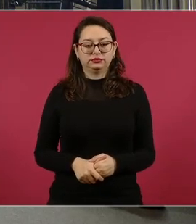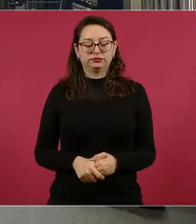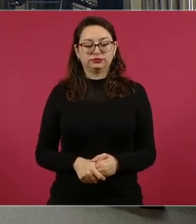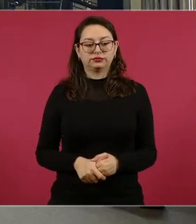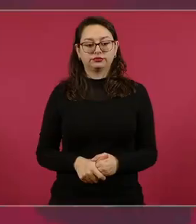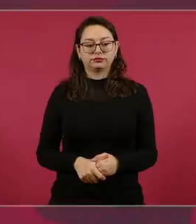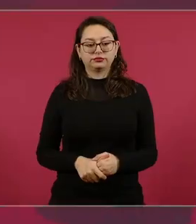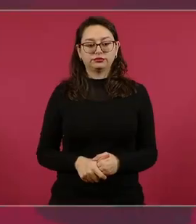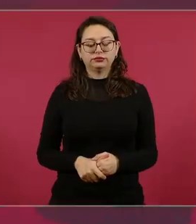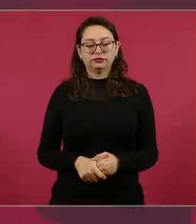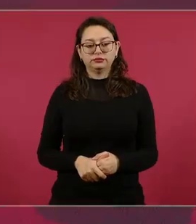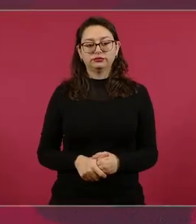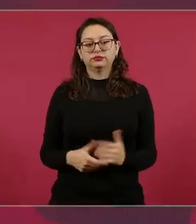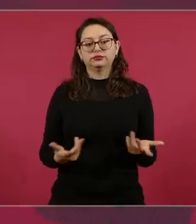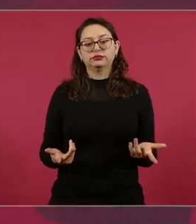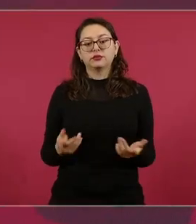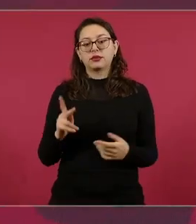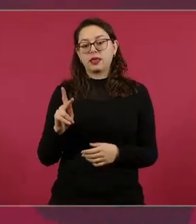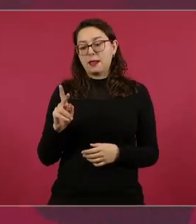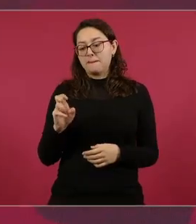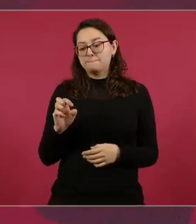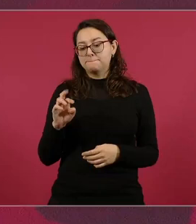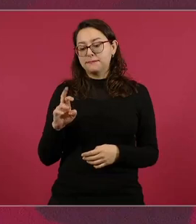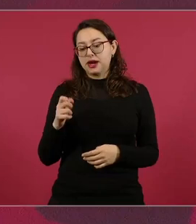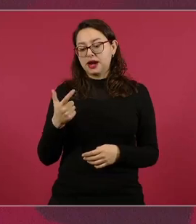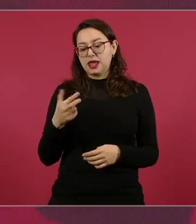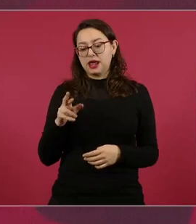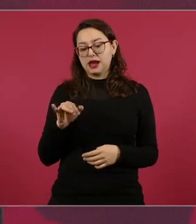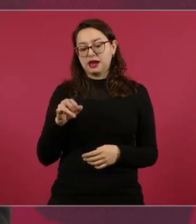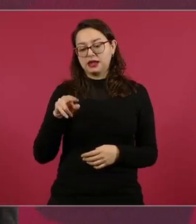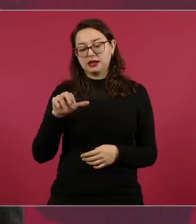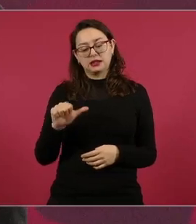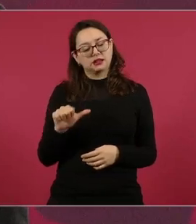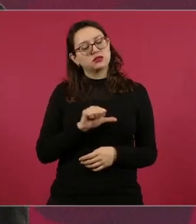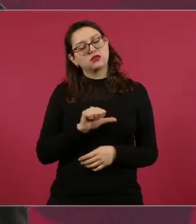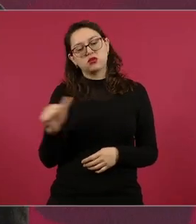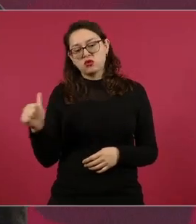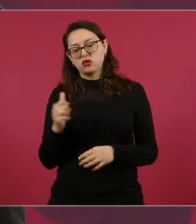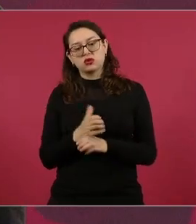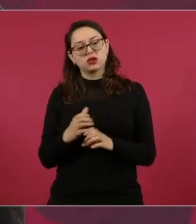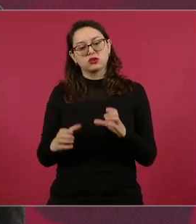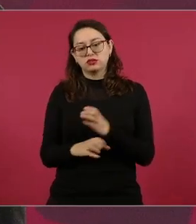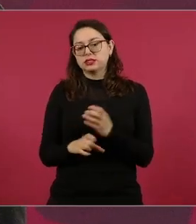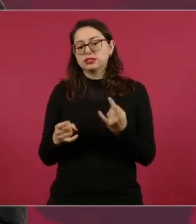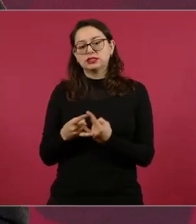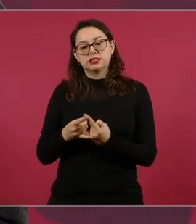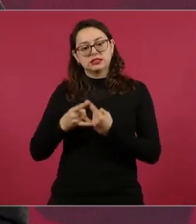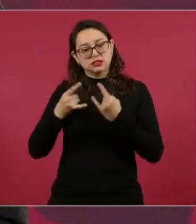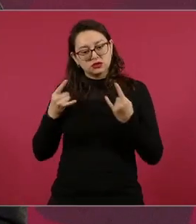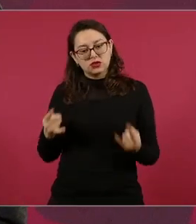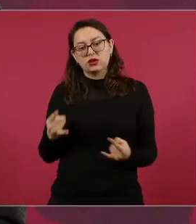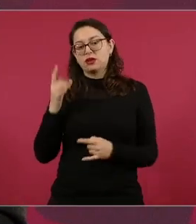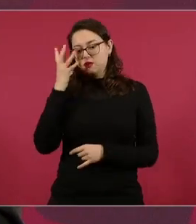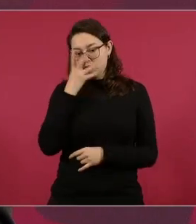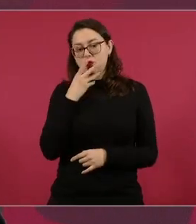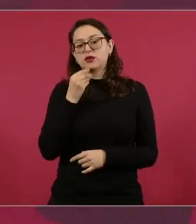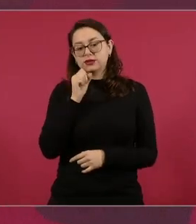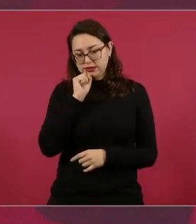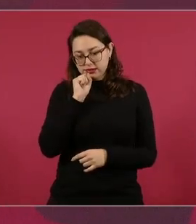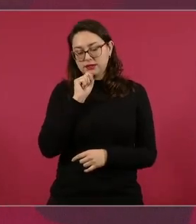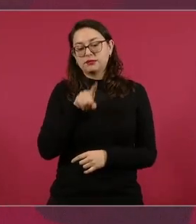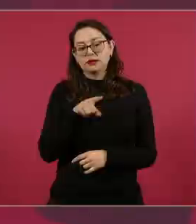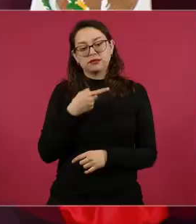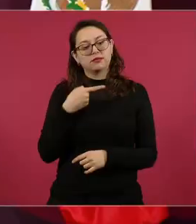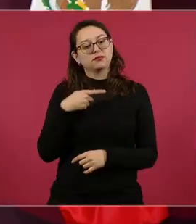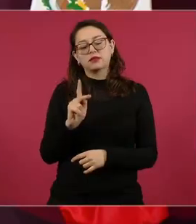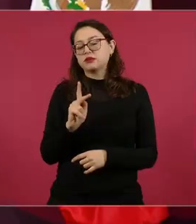Y lo de Peregrina ya es otra cosa, ya es muy bella la historia de Peregrina, pero eso se